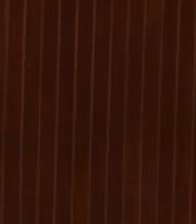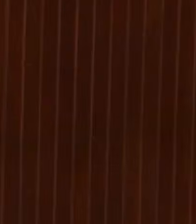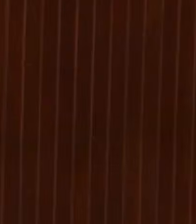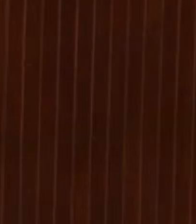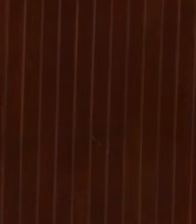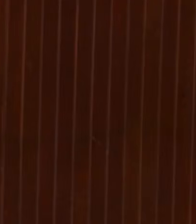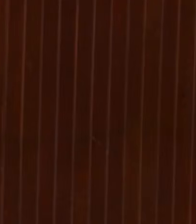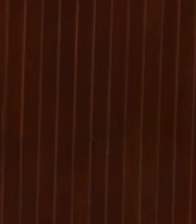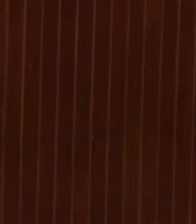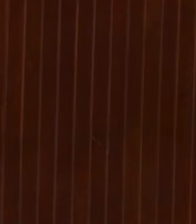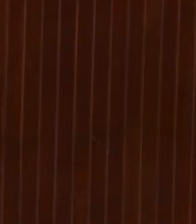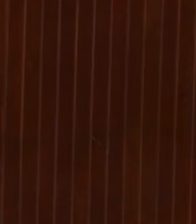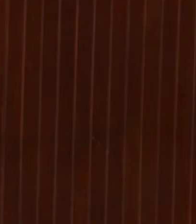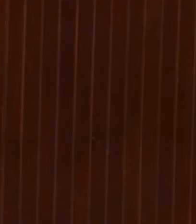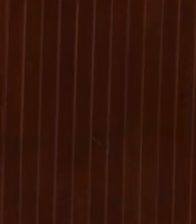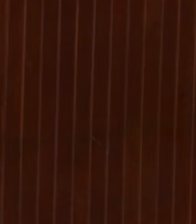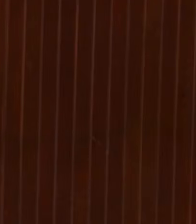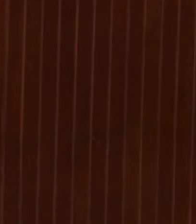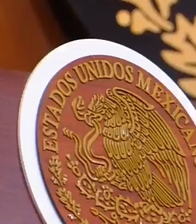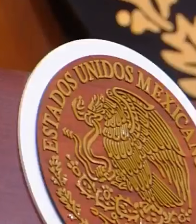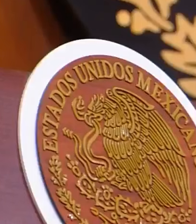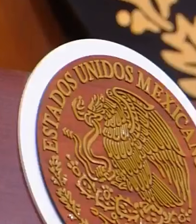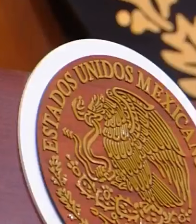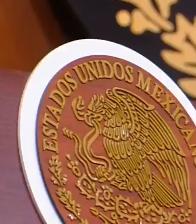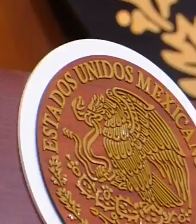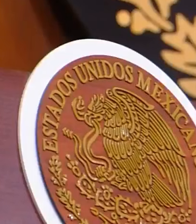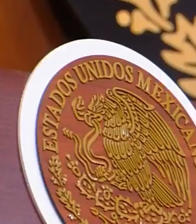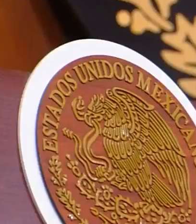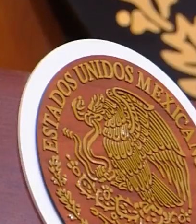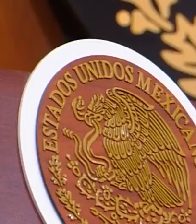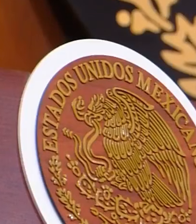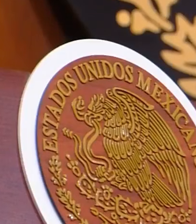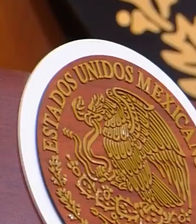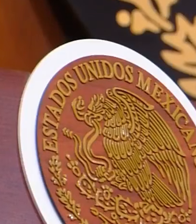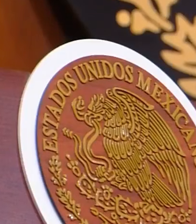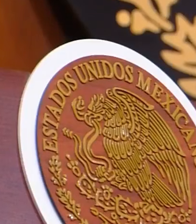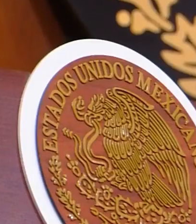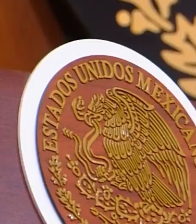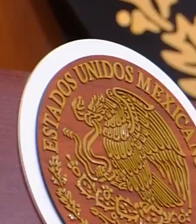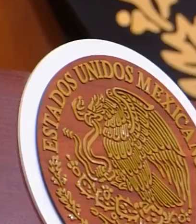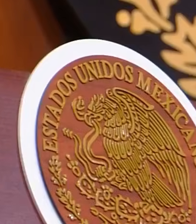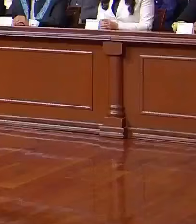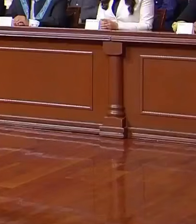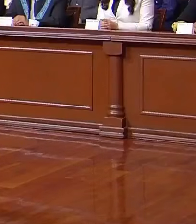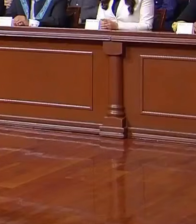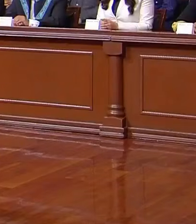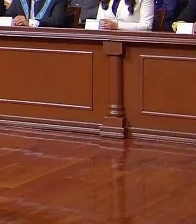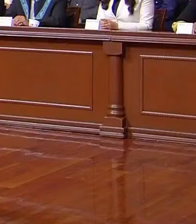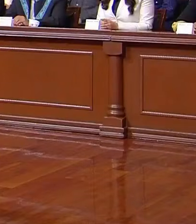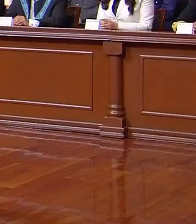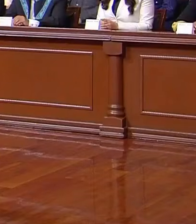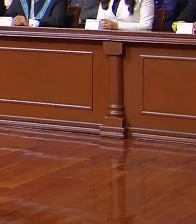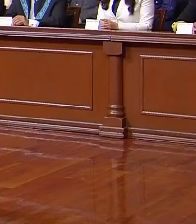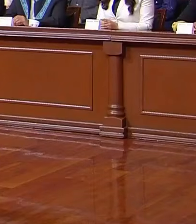trabajador. Tampoco se explica sin su lucha constante por soberanía e independencia, ni sin